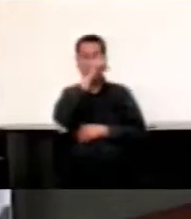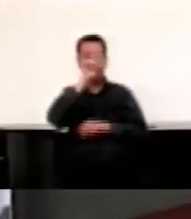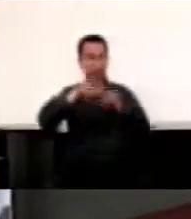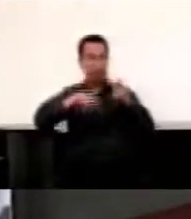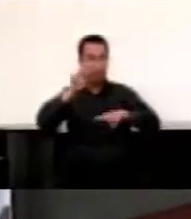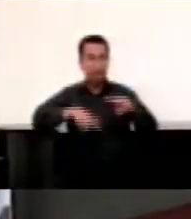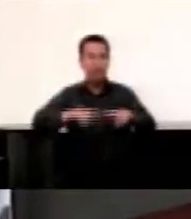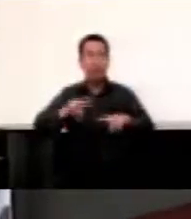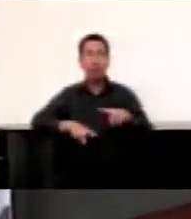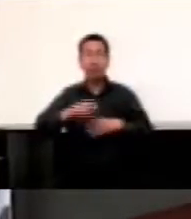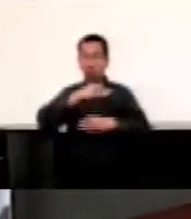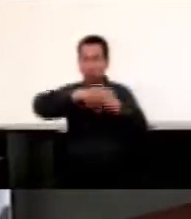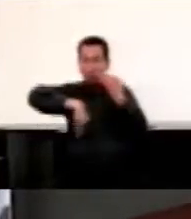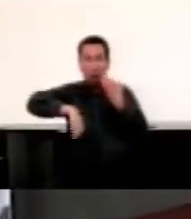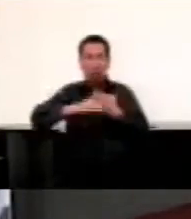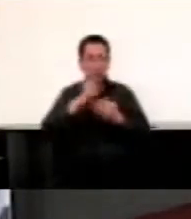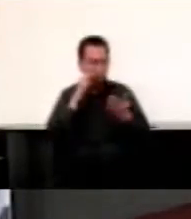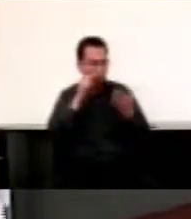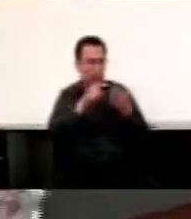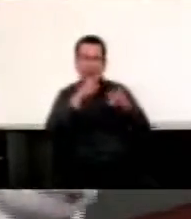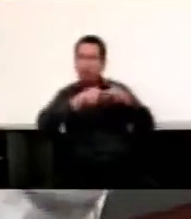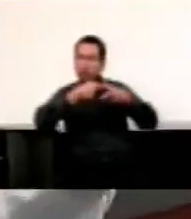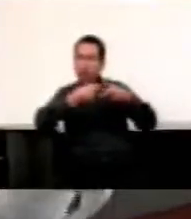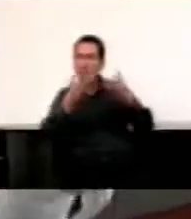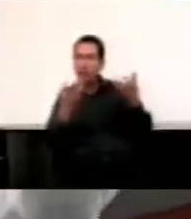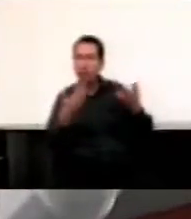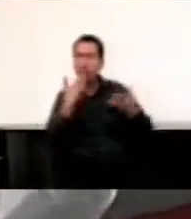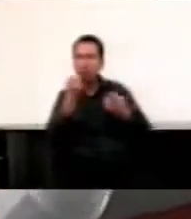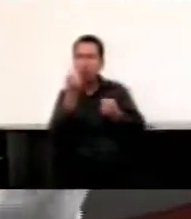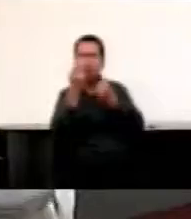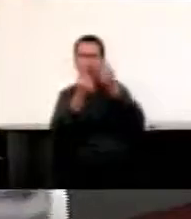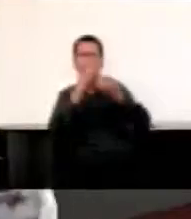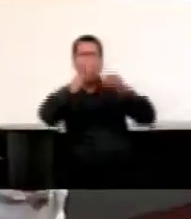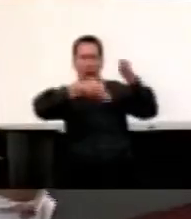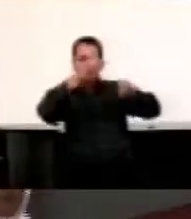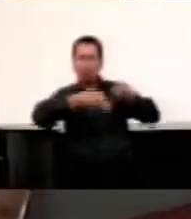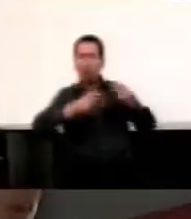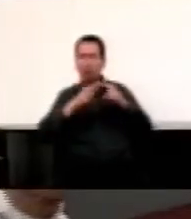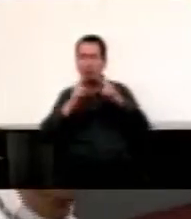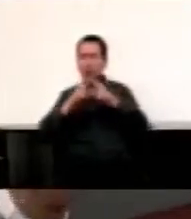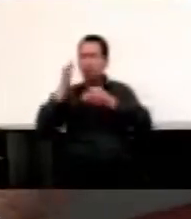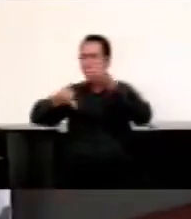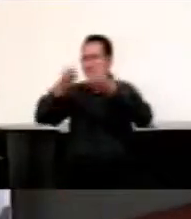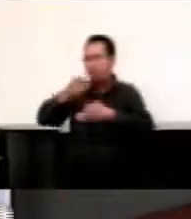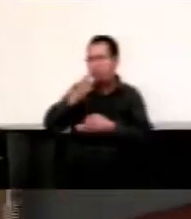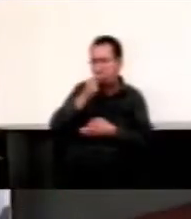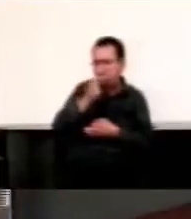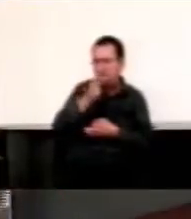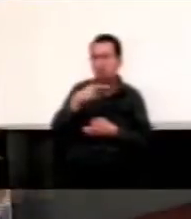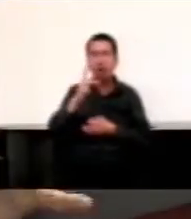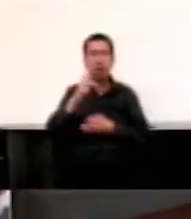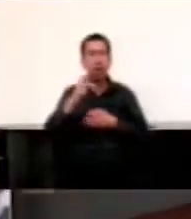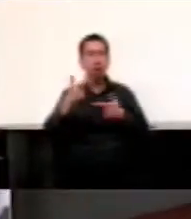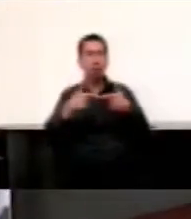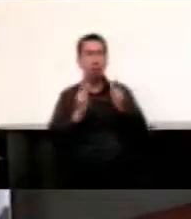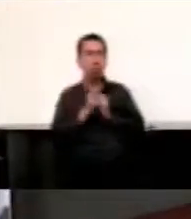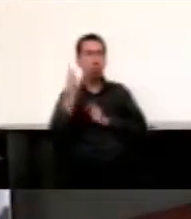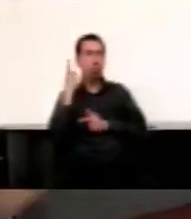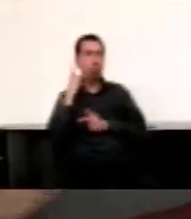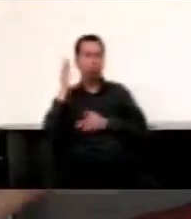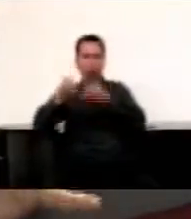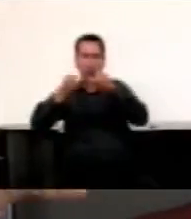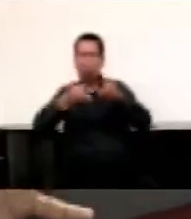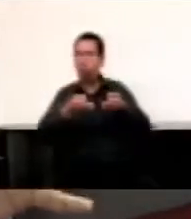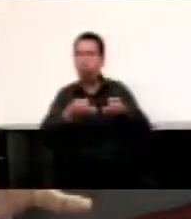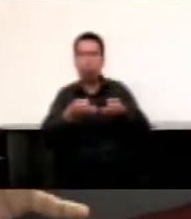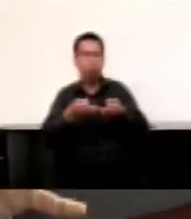todos tenemos que hacer algo. Es decir, cuando hablamos, si bien hay desconfianza incluso interpersonal, o sea, hay una